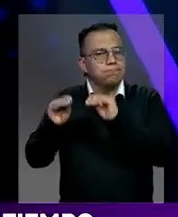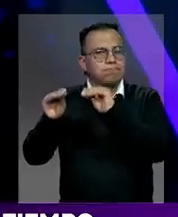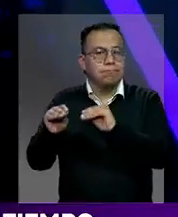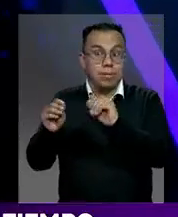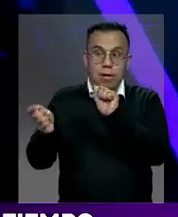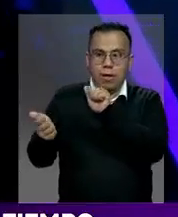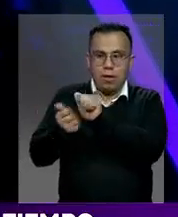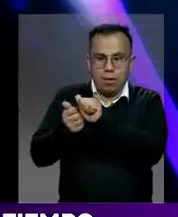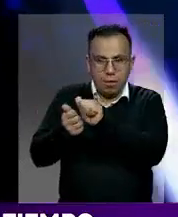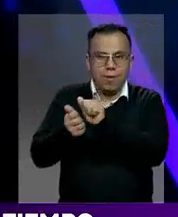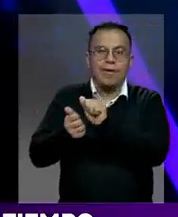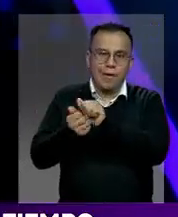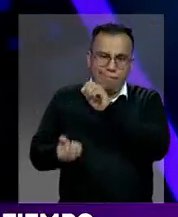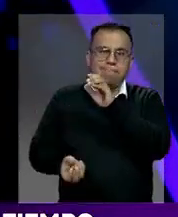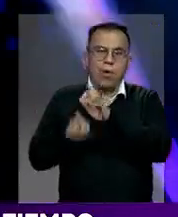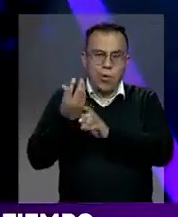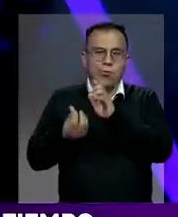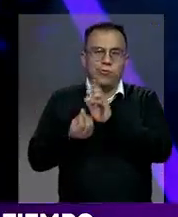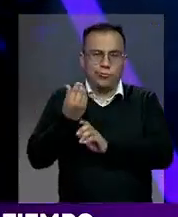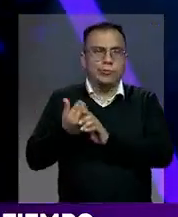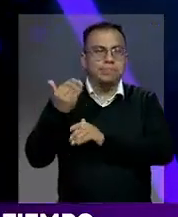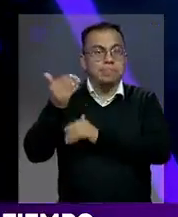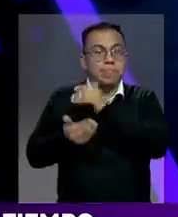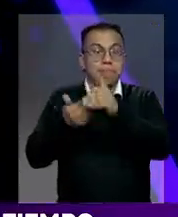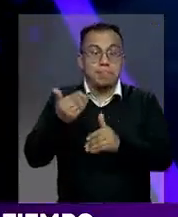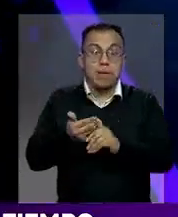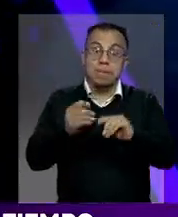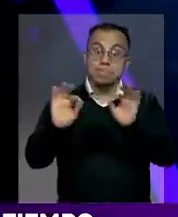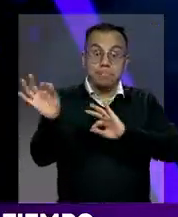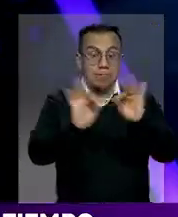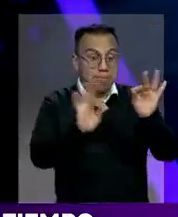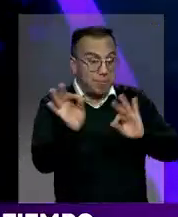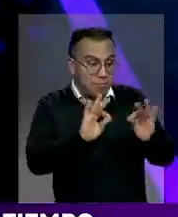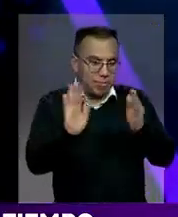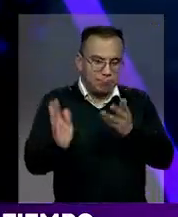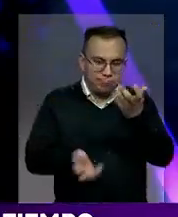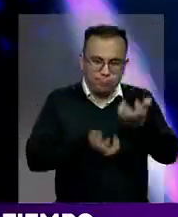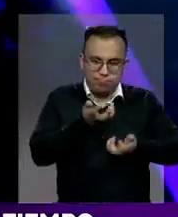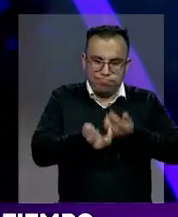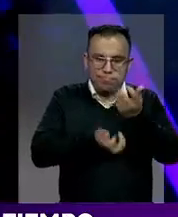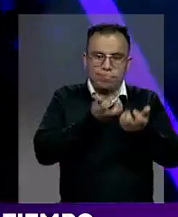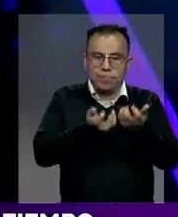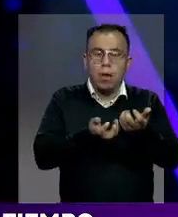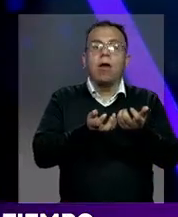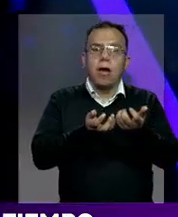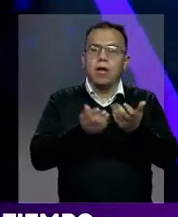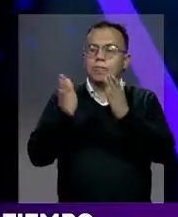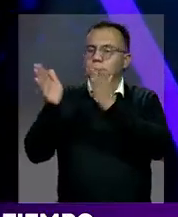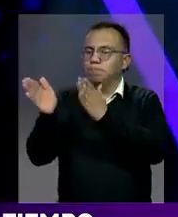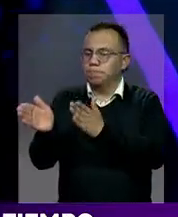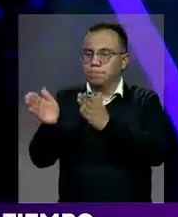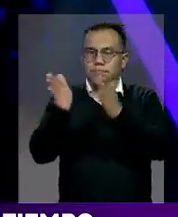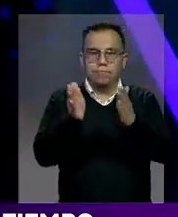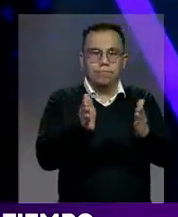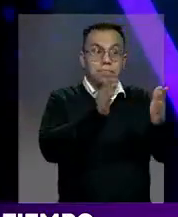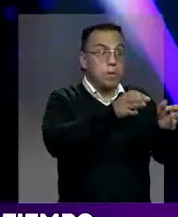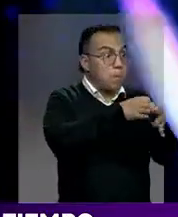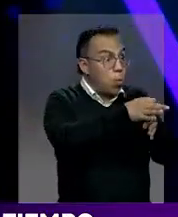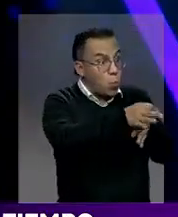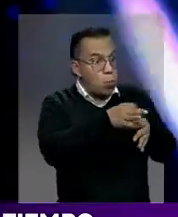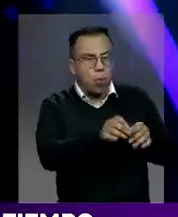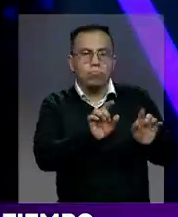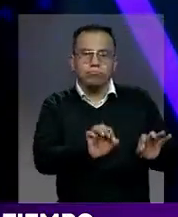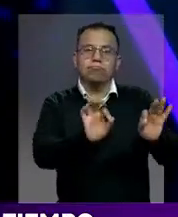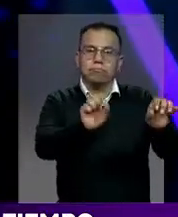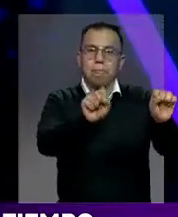acompañarlos en la producción después en la preparación de los alimentos y así íbamos certificando municipios que se